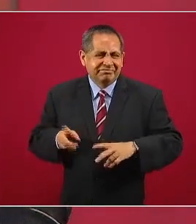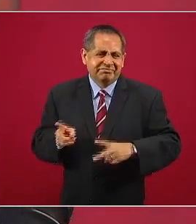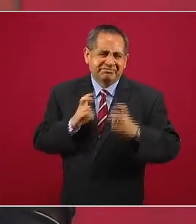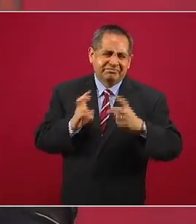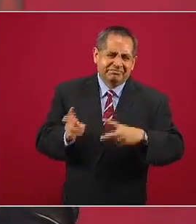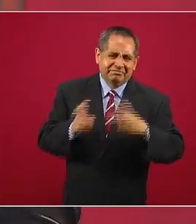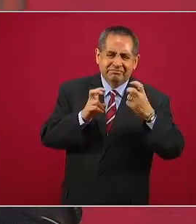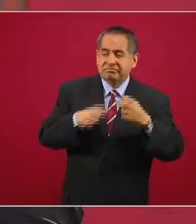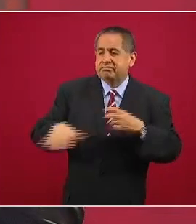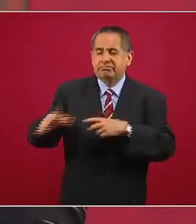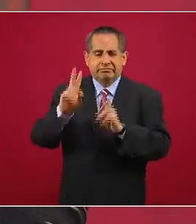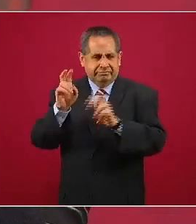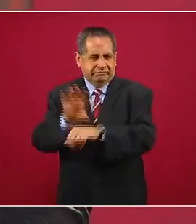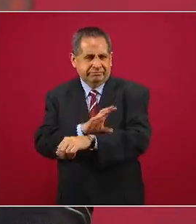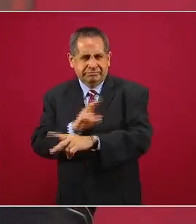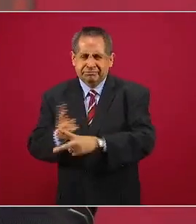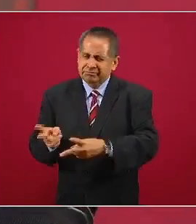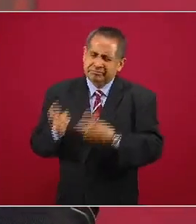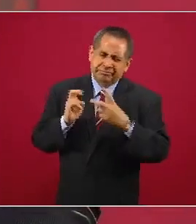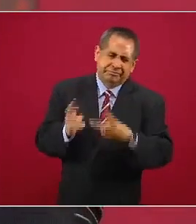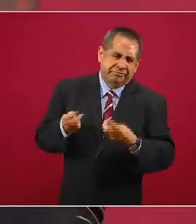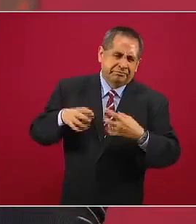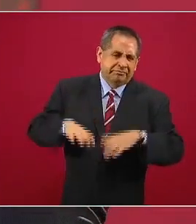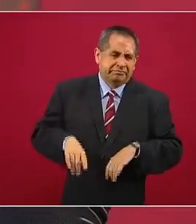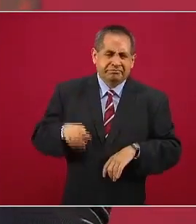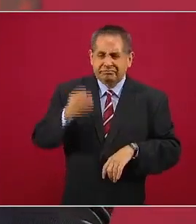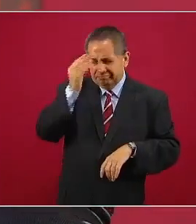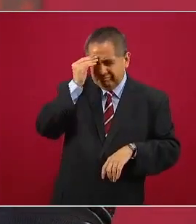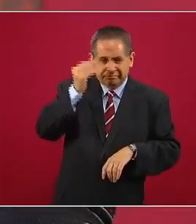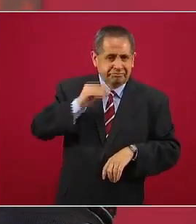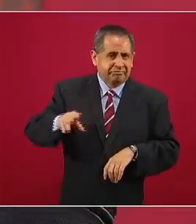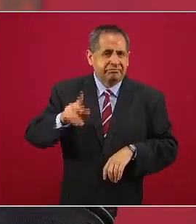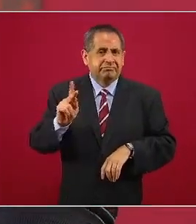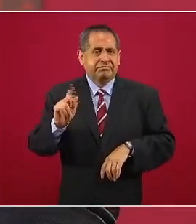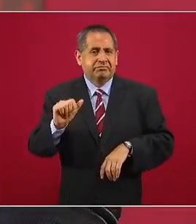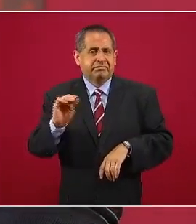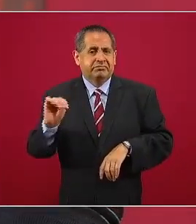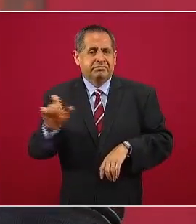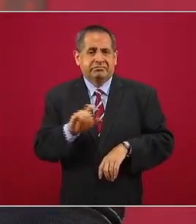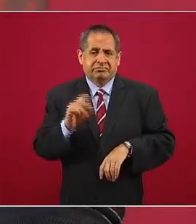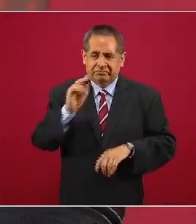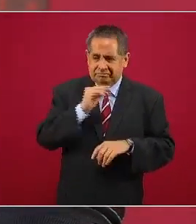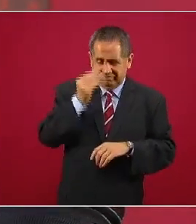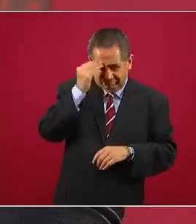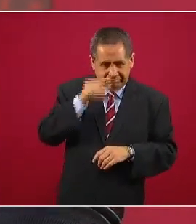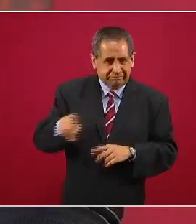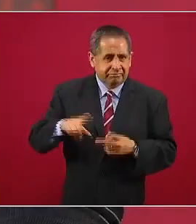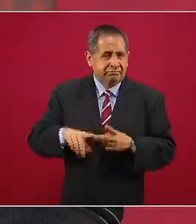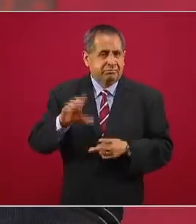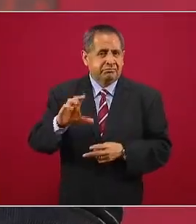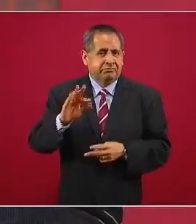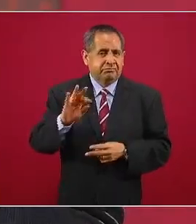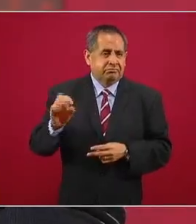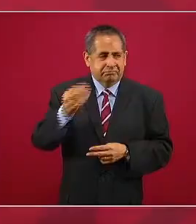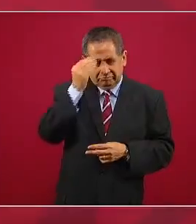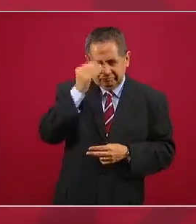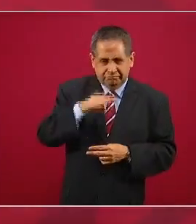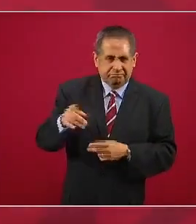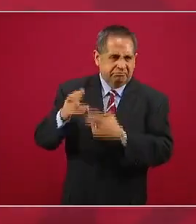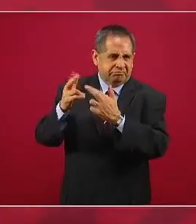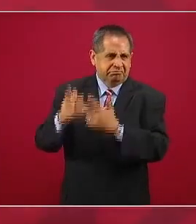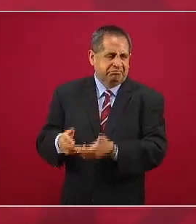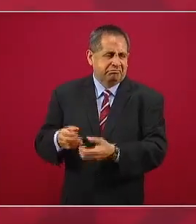al sector energético, a destruir a Pemex y a la Comisión Federal de Electricidad.